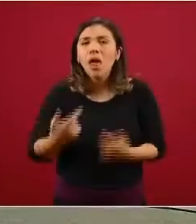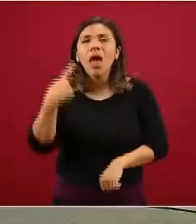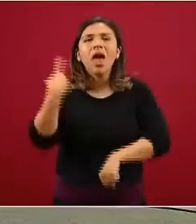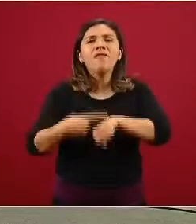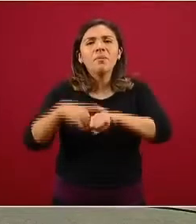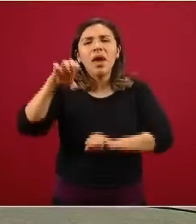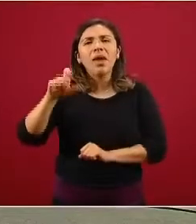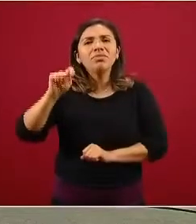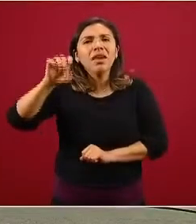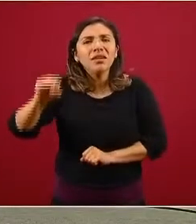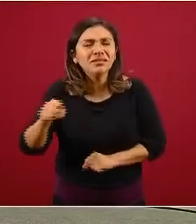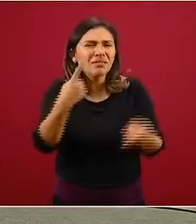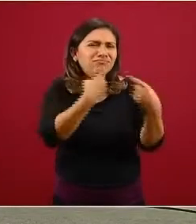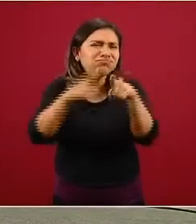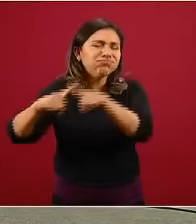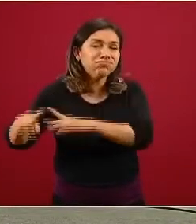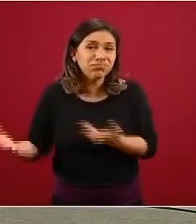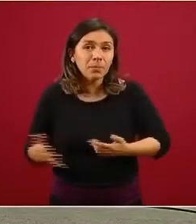sexual.